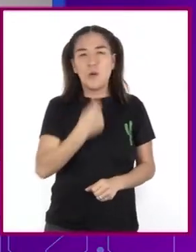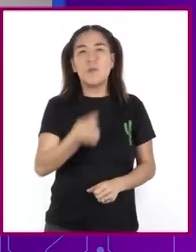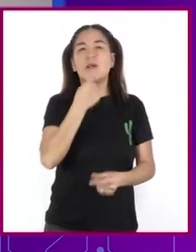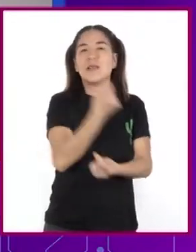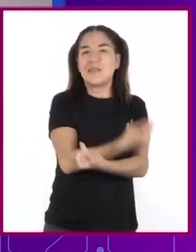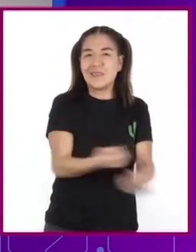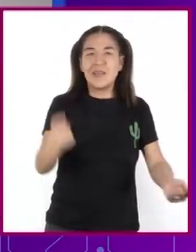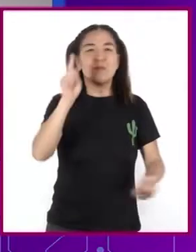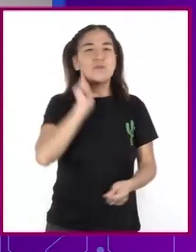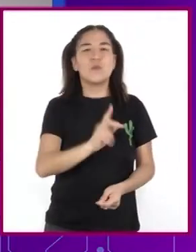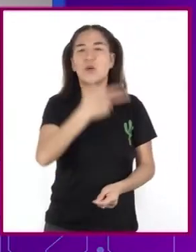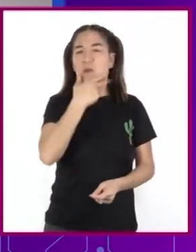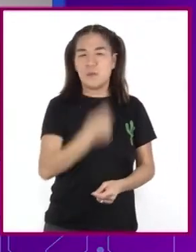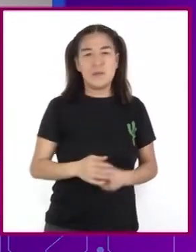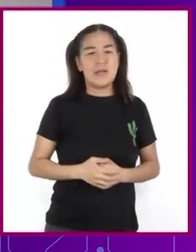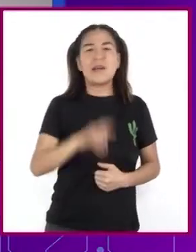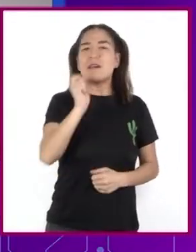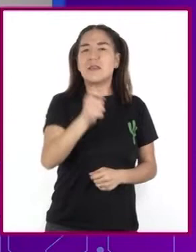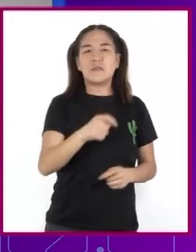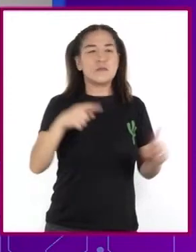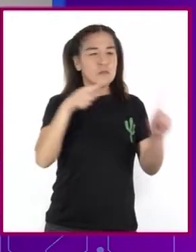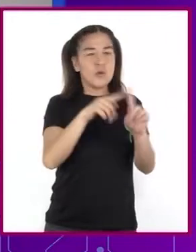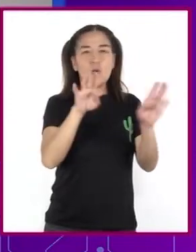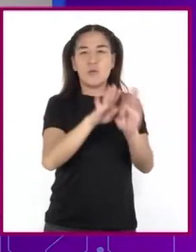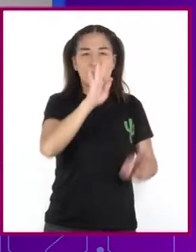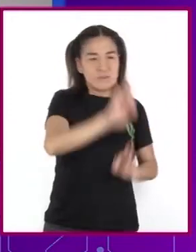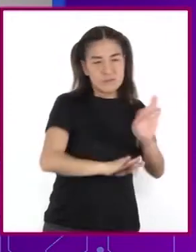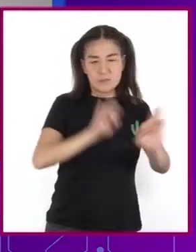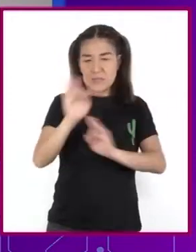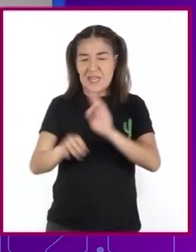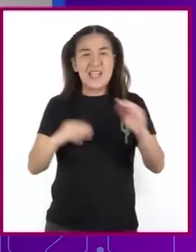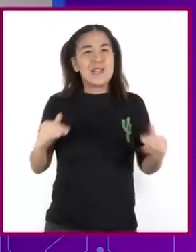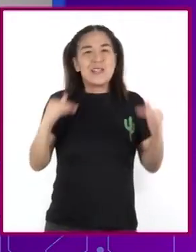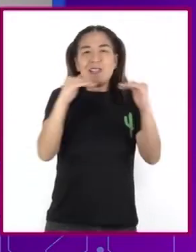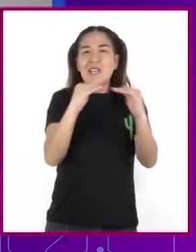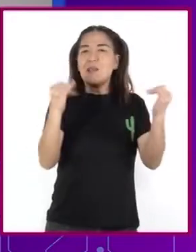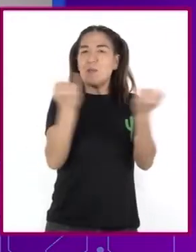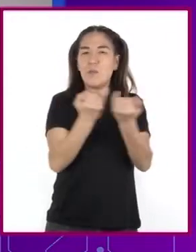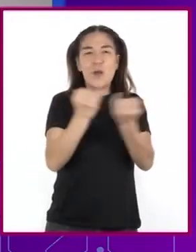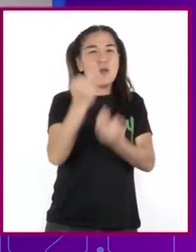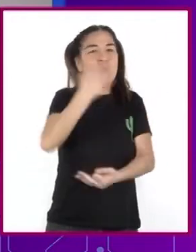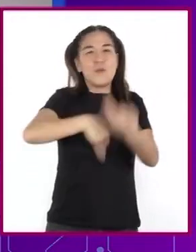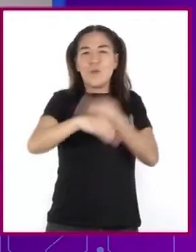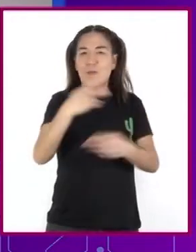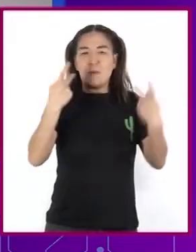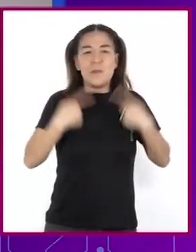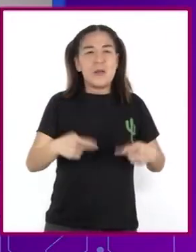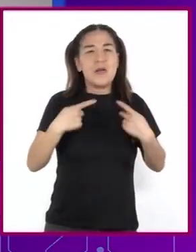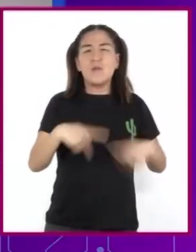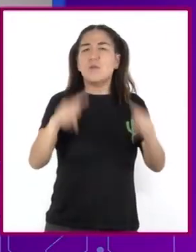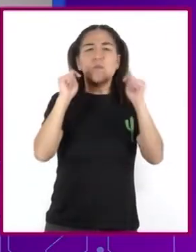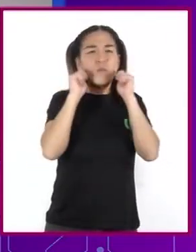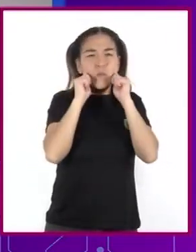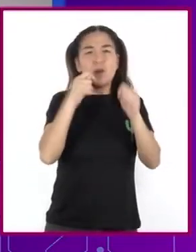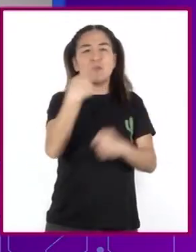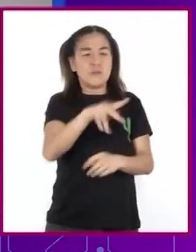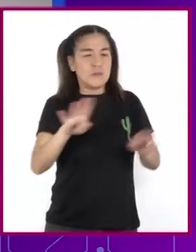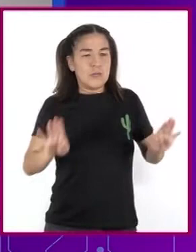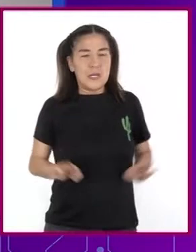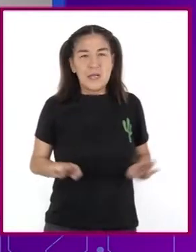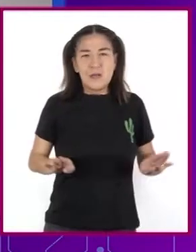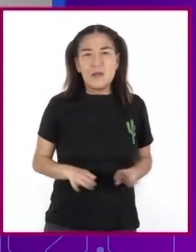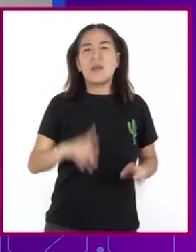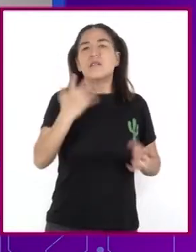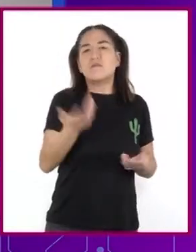niños. Es básicamente el trato homogéneo y uniforme para todas las personas sin importar sus características